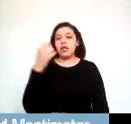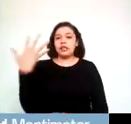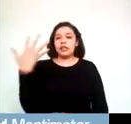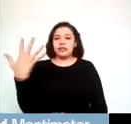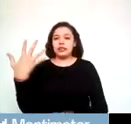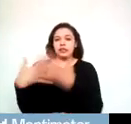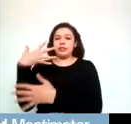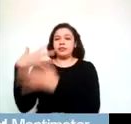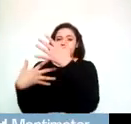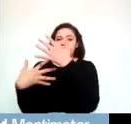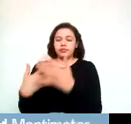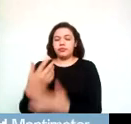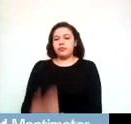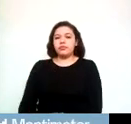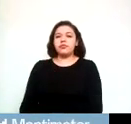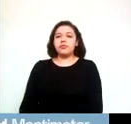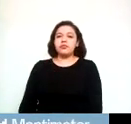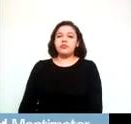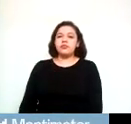Vamos a dar unos minutitos más.